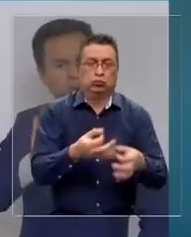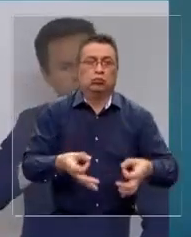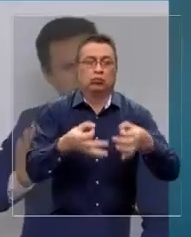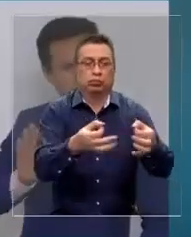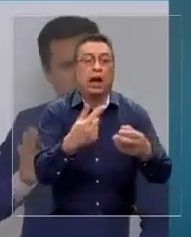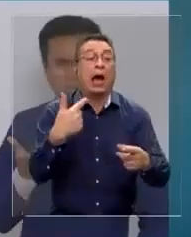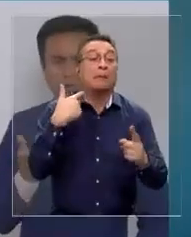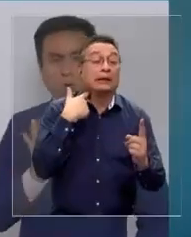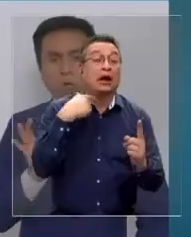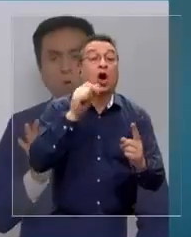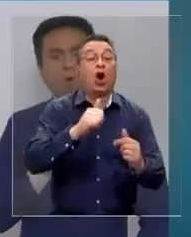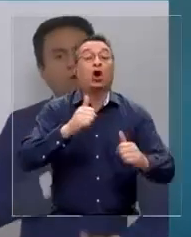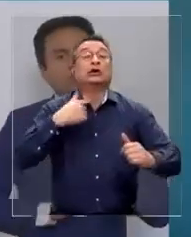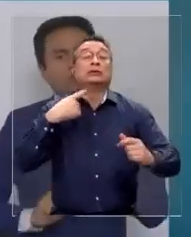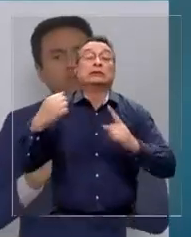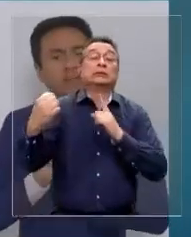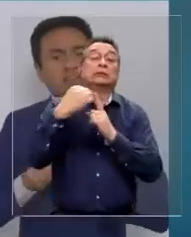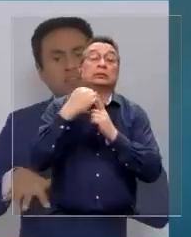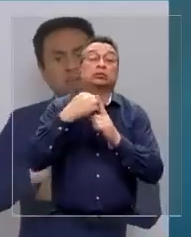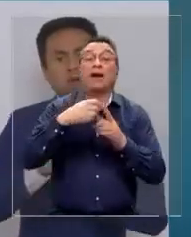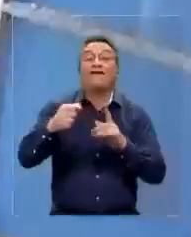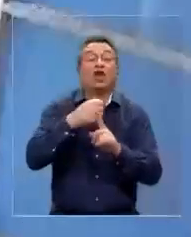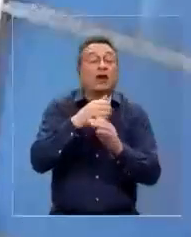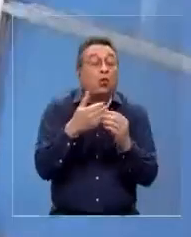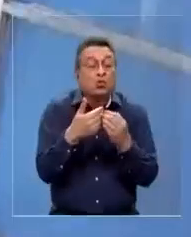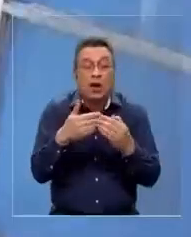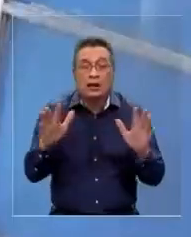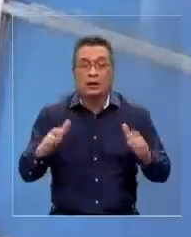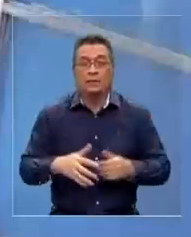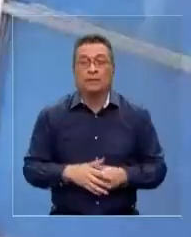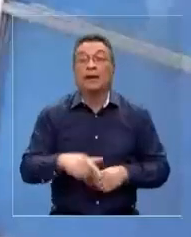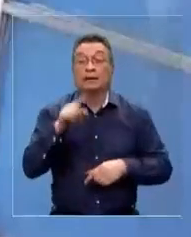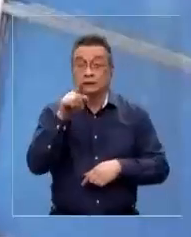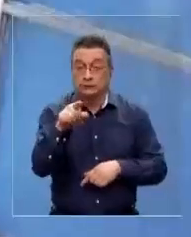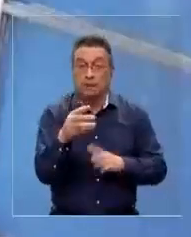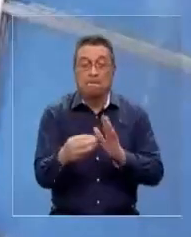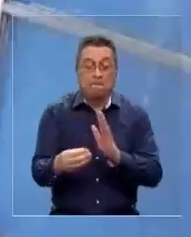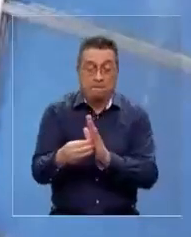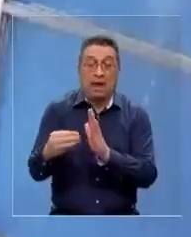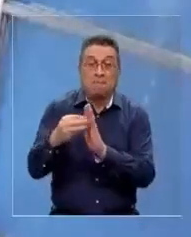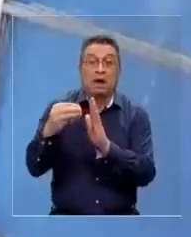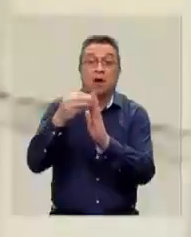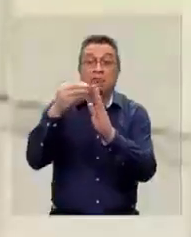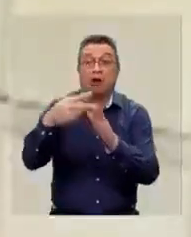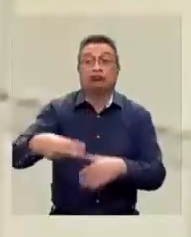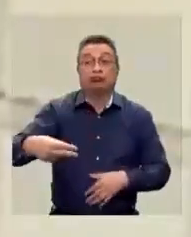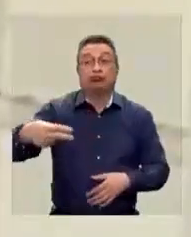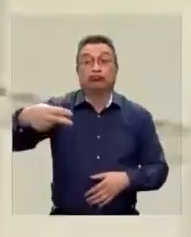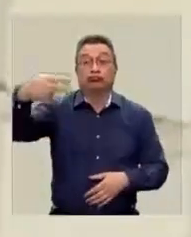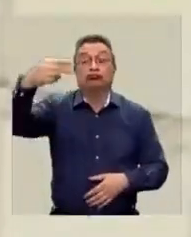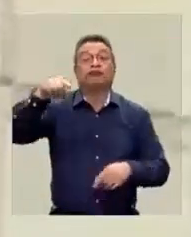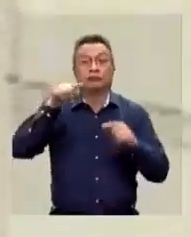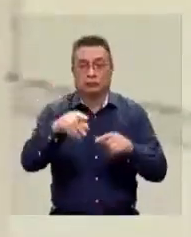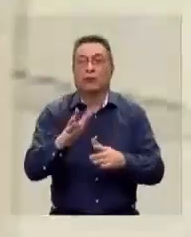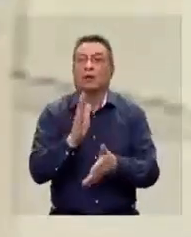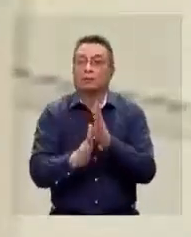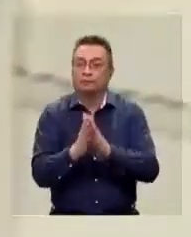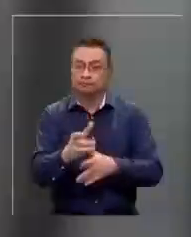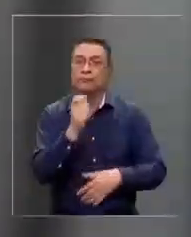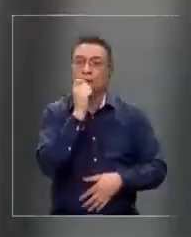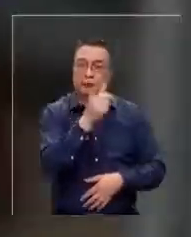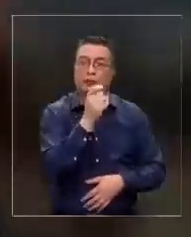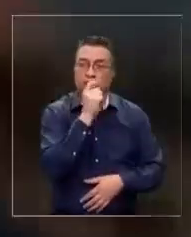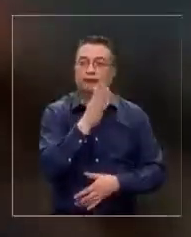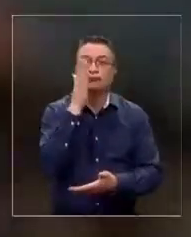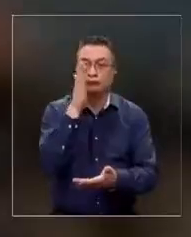amenazado o sufra alguna situación de violencia. Y así los hechos suman y siguen. Por eso es importante agilizar estas demandas y, sobre